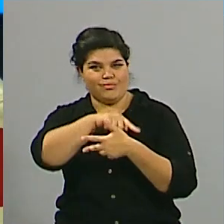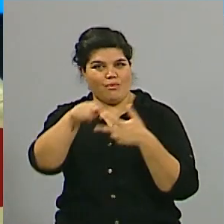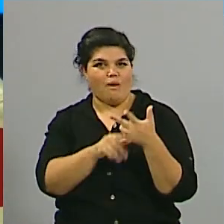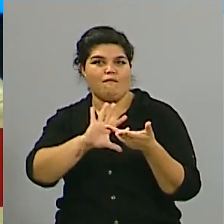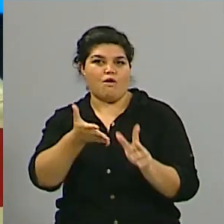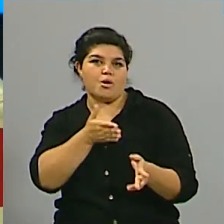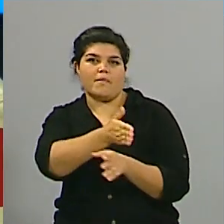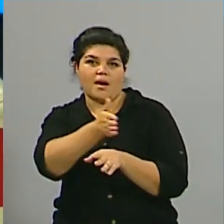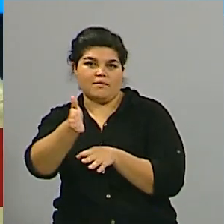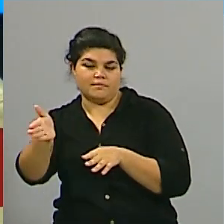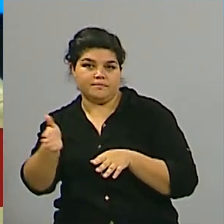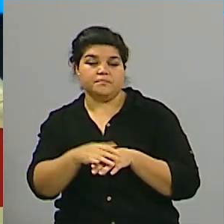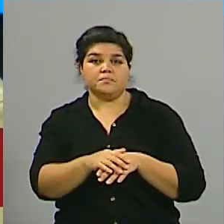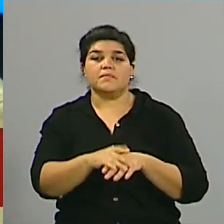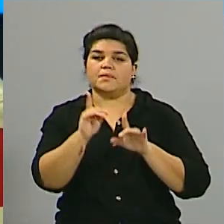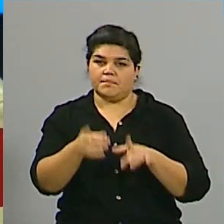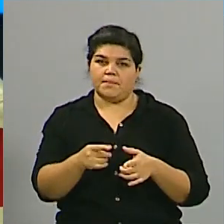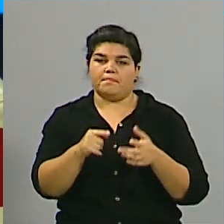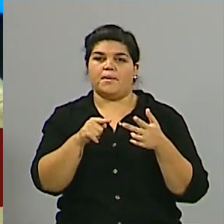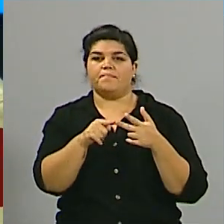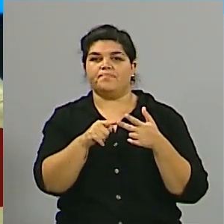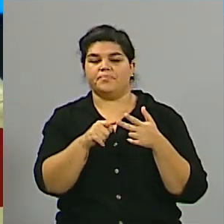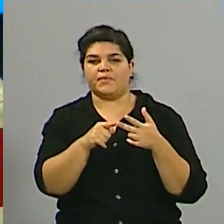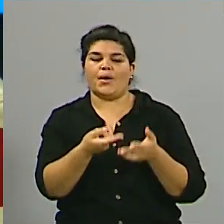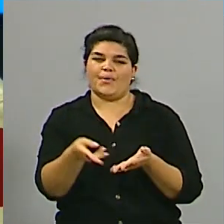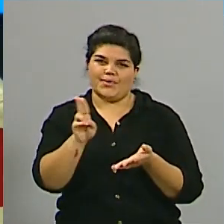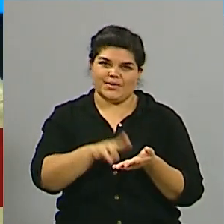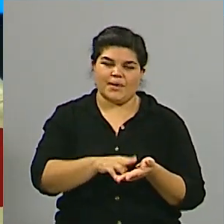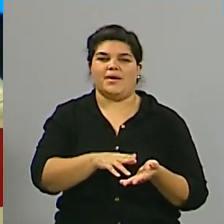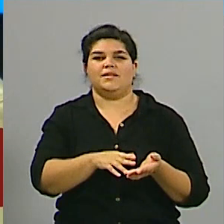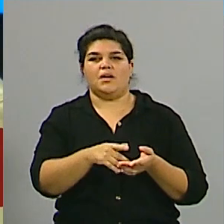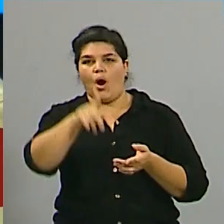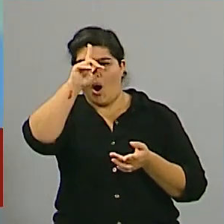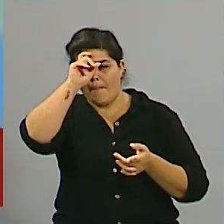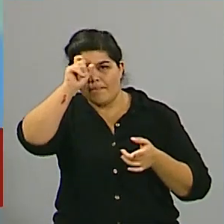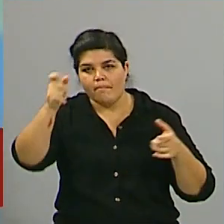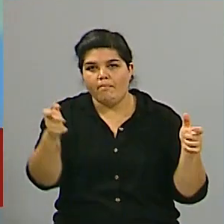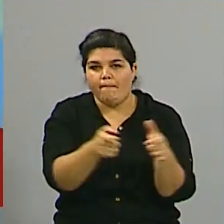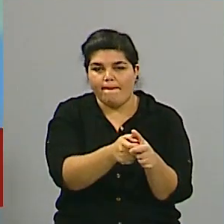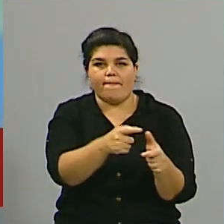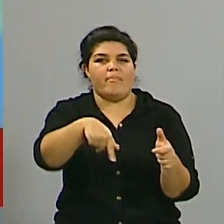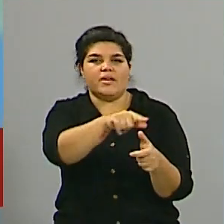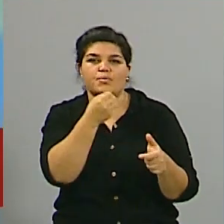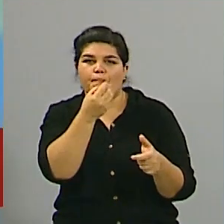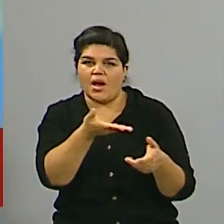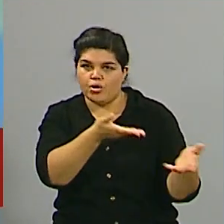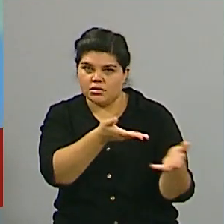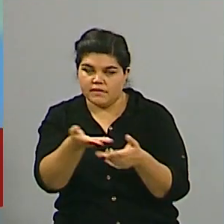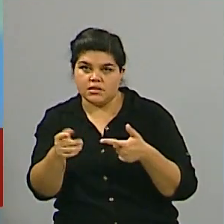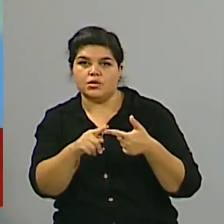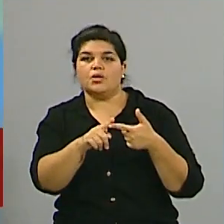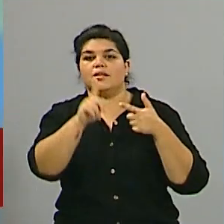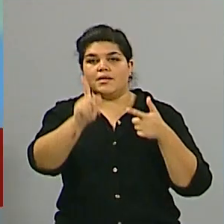de los preventores, trabajar para mejorar los centros de salud, mejorar las viviendas del departamento y hacer un trabajo